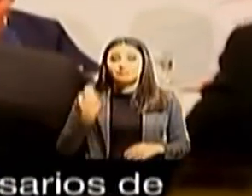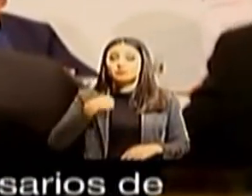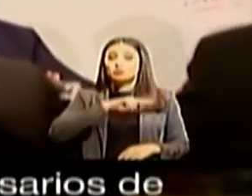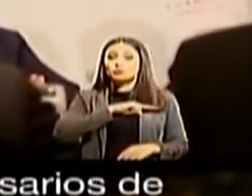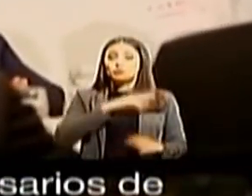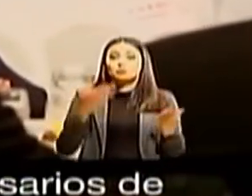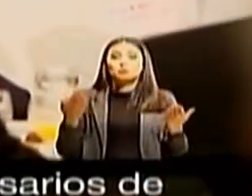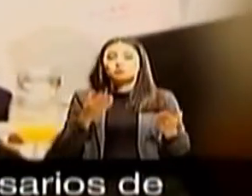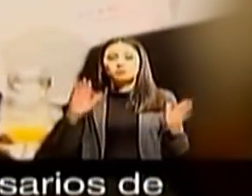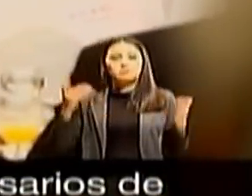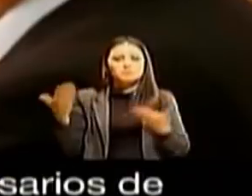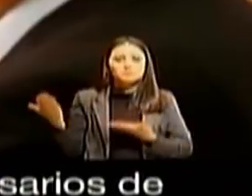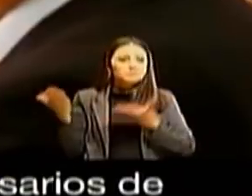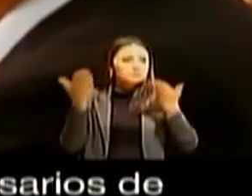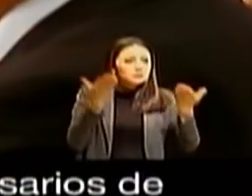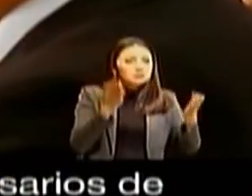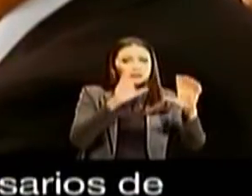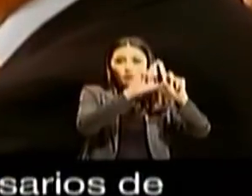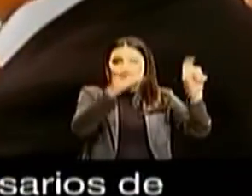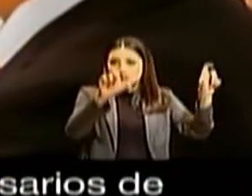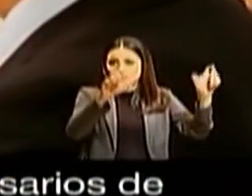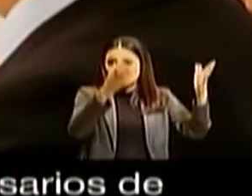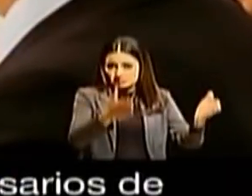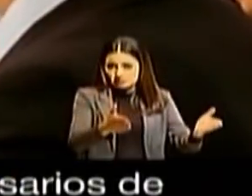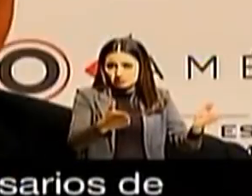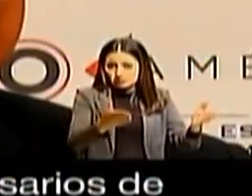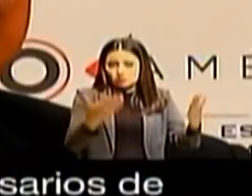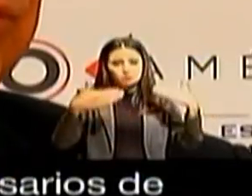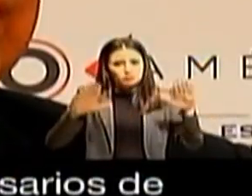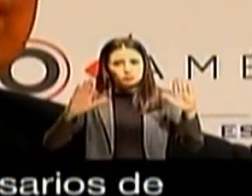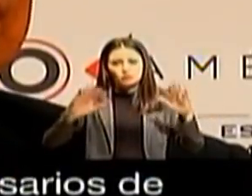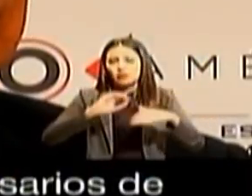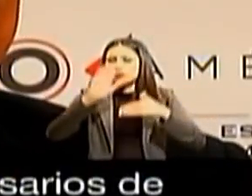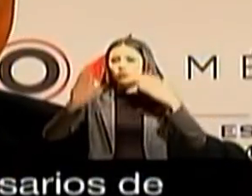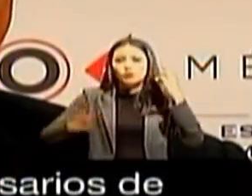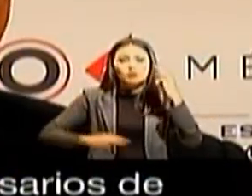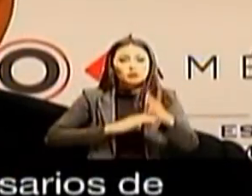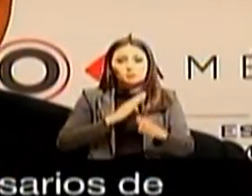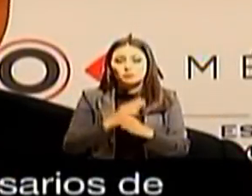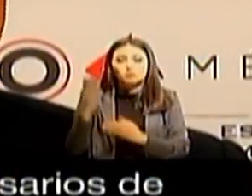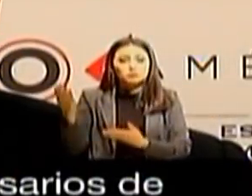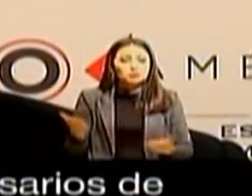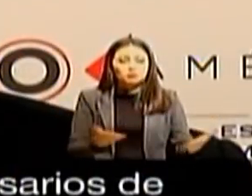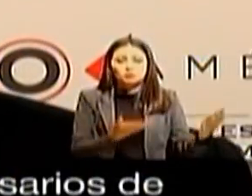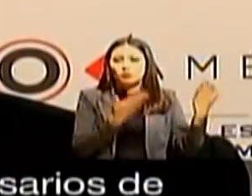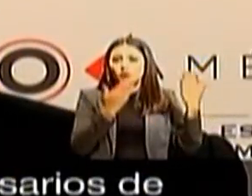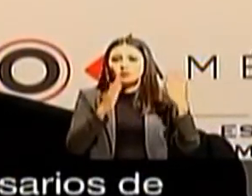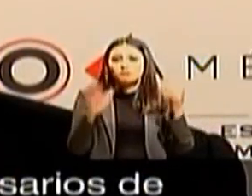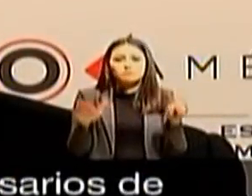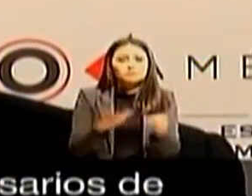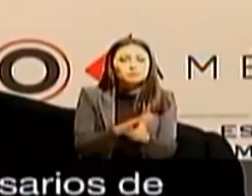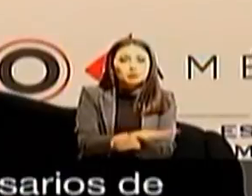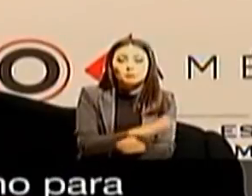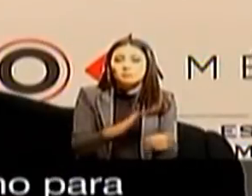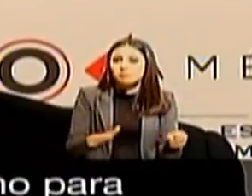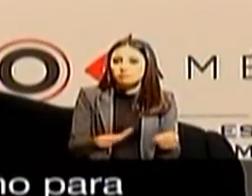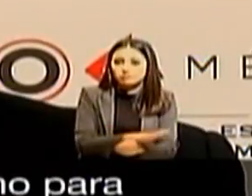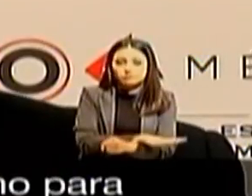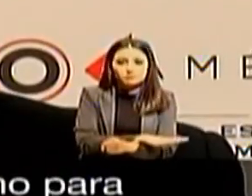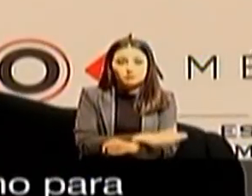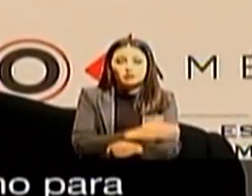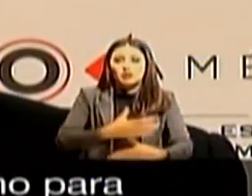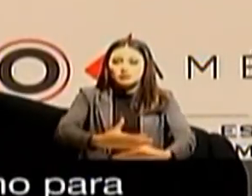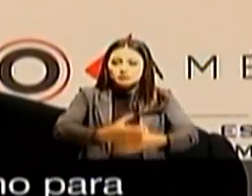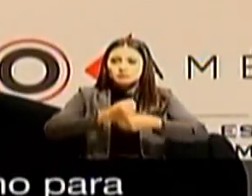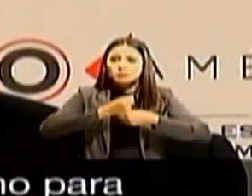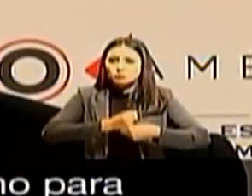Estamos brindando a los empresarios del Ecuador y de fuera toda, absolutamente